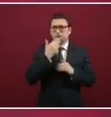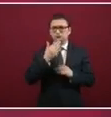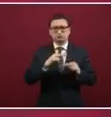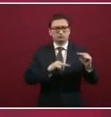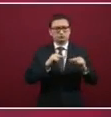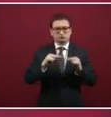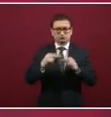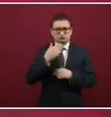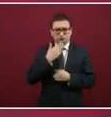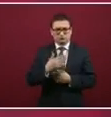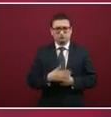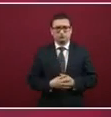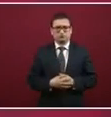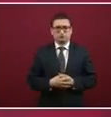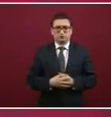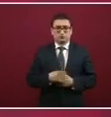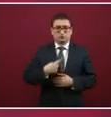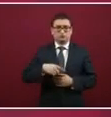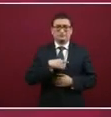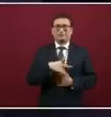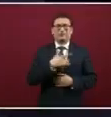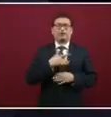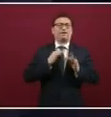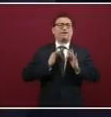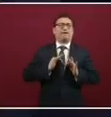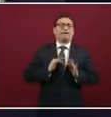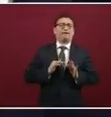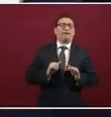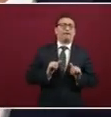No es para cantar victoria, pero